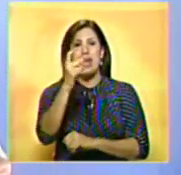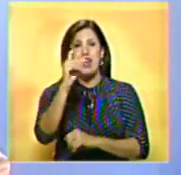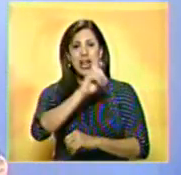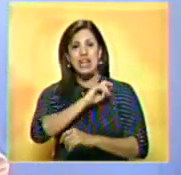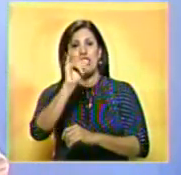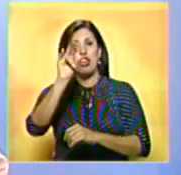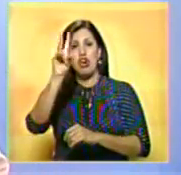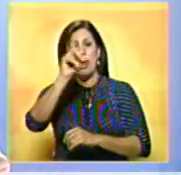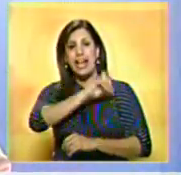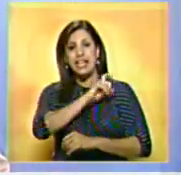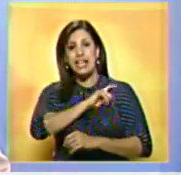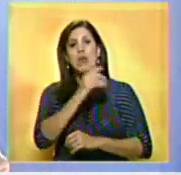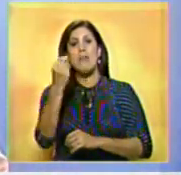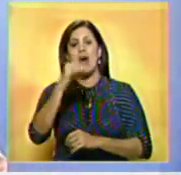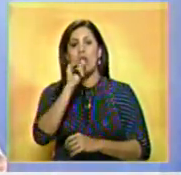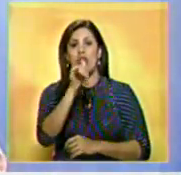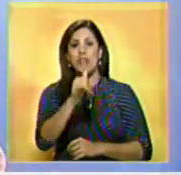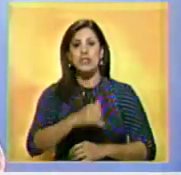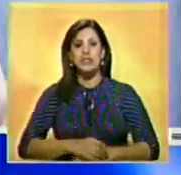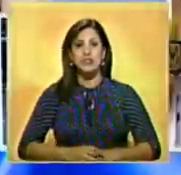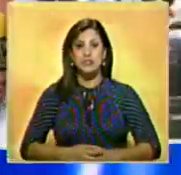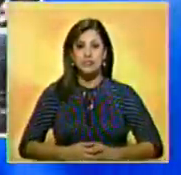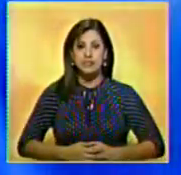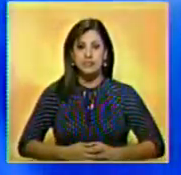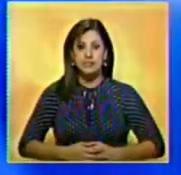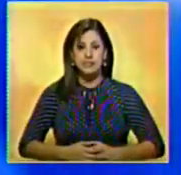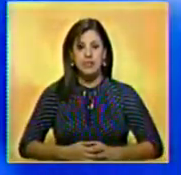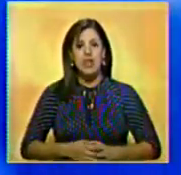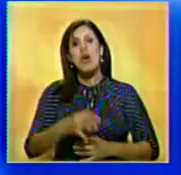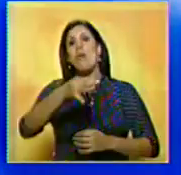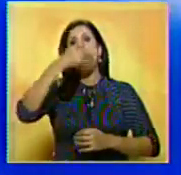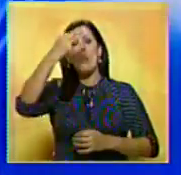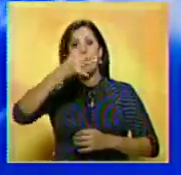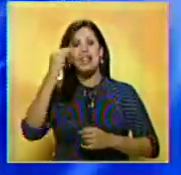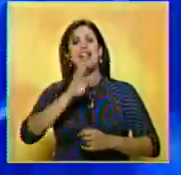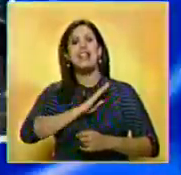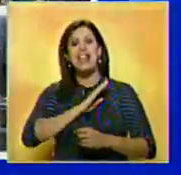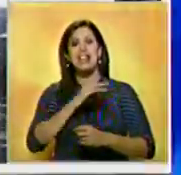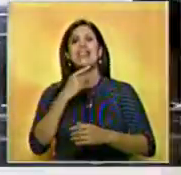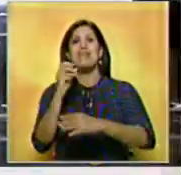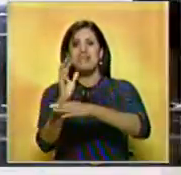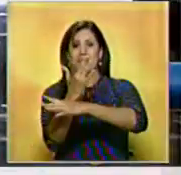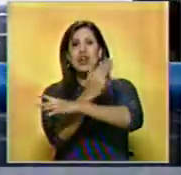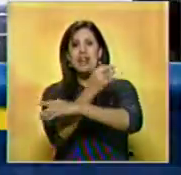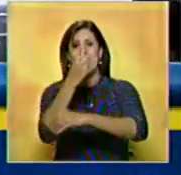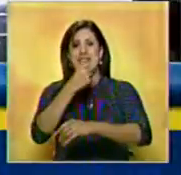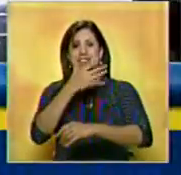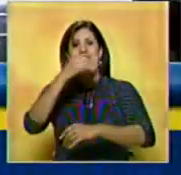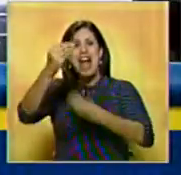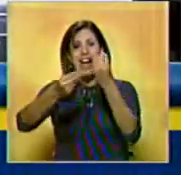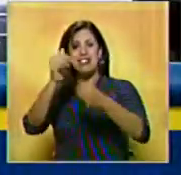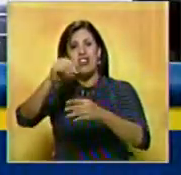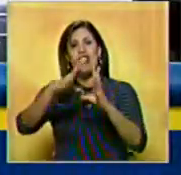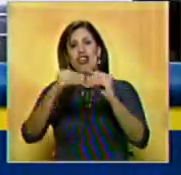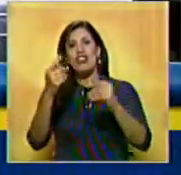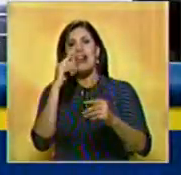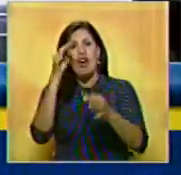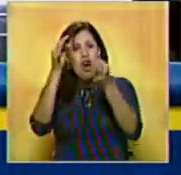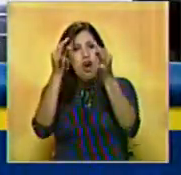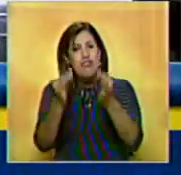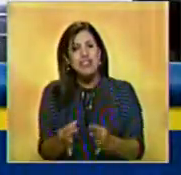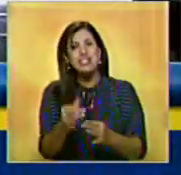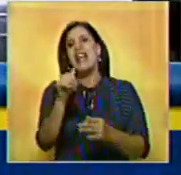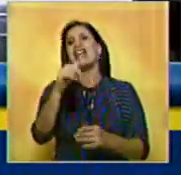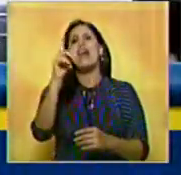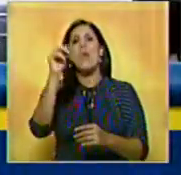y el 2 de enero. Miroslava Gómez nos tiene los detalles. Buenas tardes, nos encontramos en la morgue de Bellomonte, donde pudimos conocer que